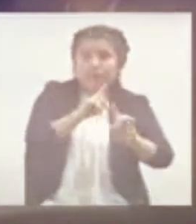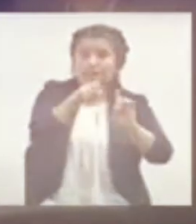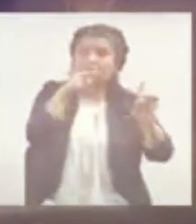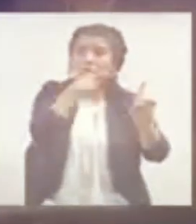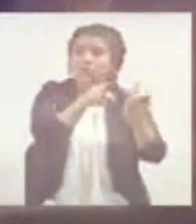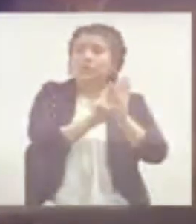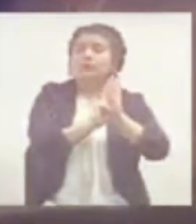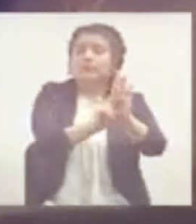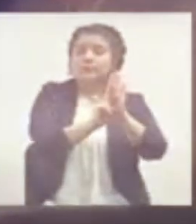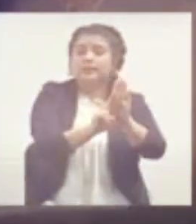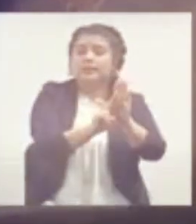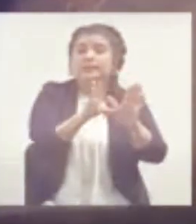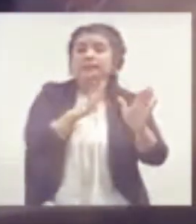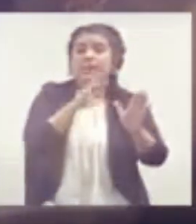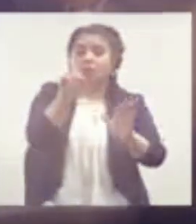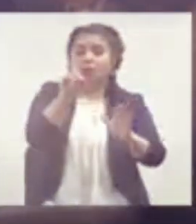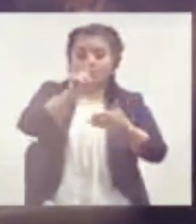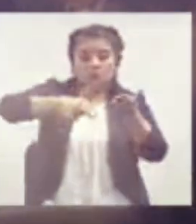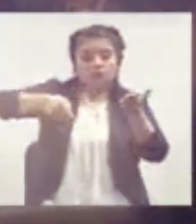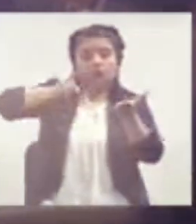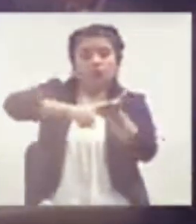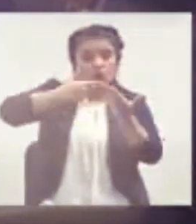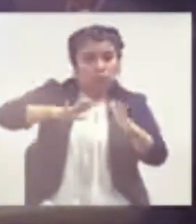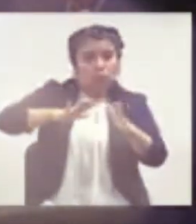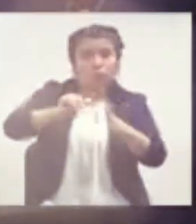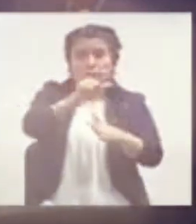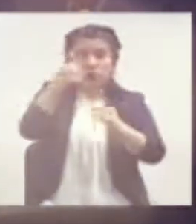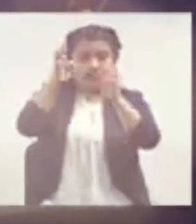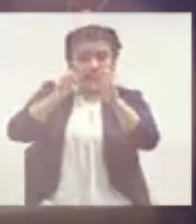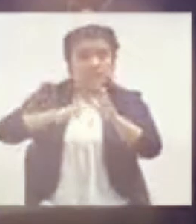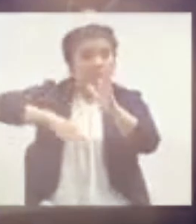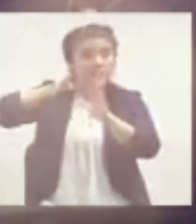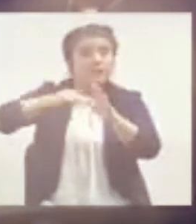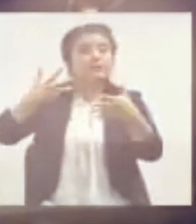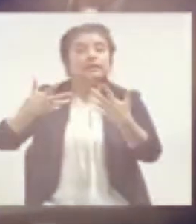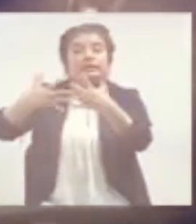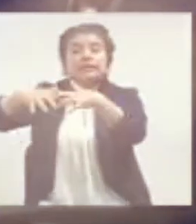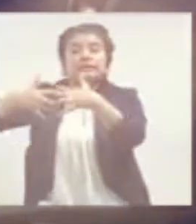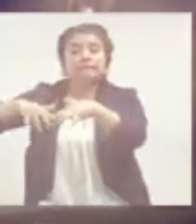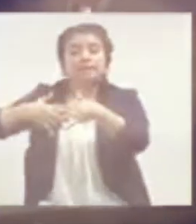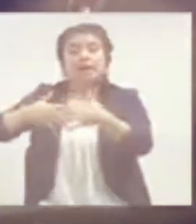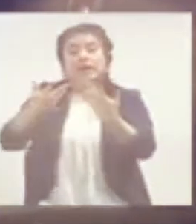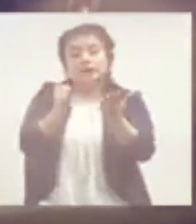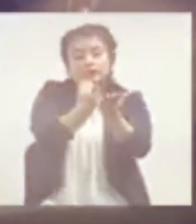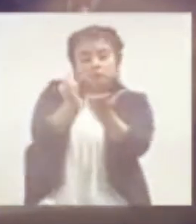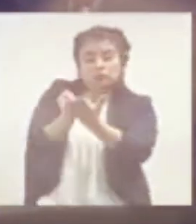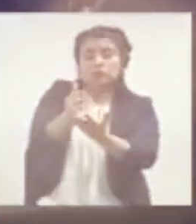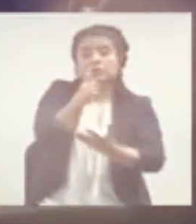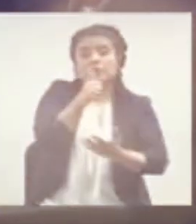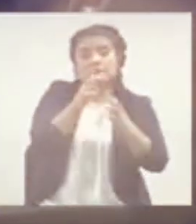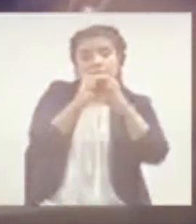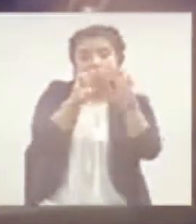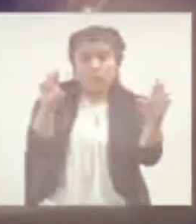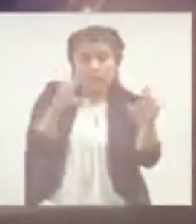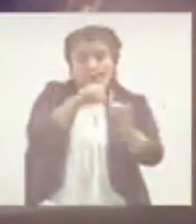miembro con un solo voto. El resto de los miembros, que son la mayoría, corresponden al sector público. Por antecedentes y dado que los nombramientos